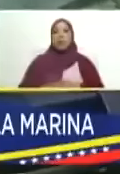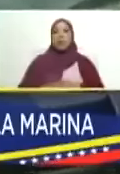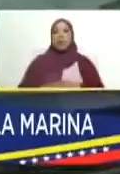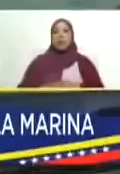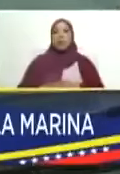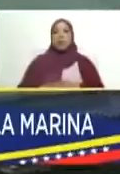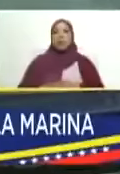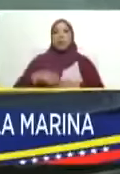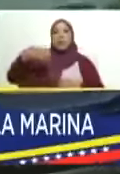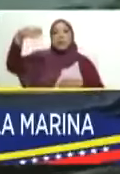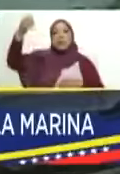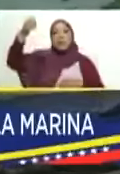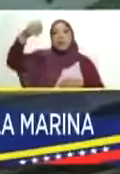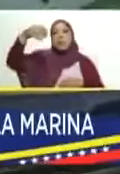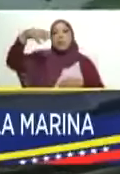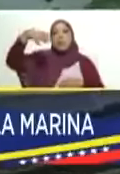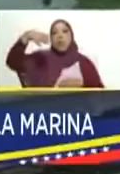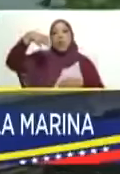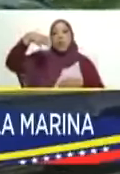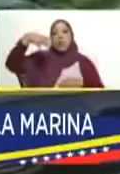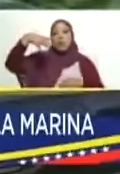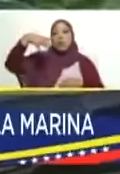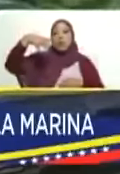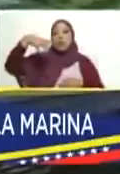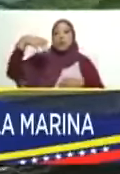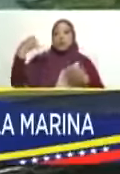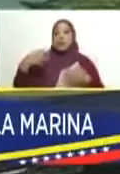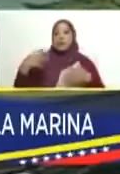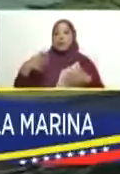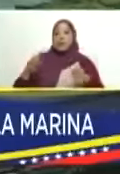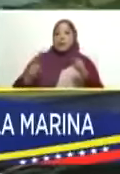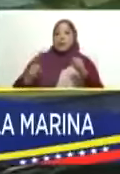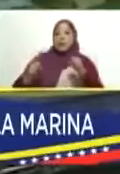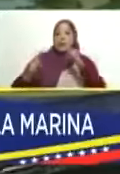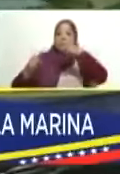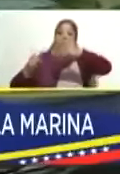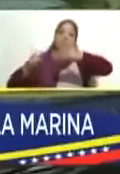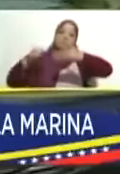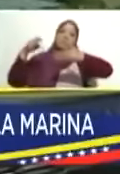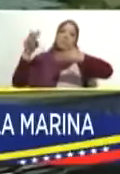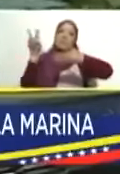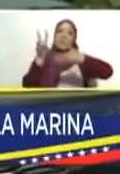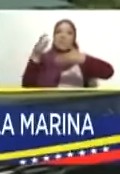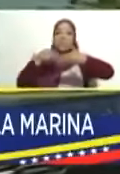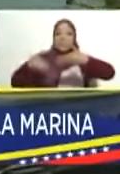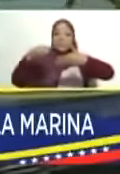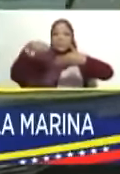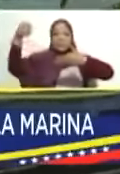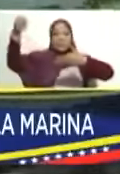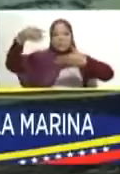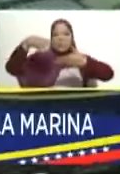El sol... El sol que nace en el Esequibo. El sol que nace en Esequibo. ¿Ah?